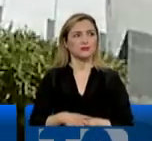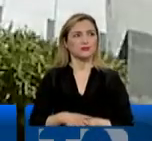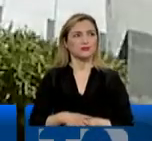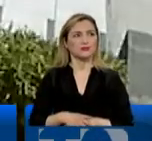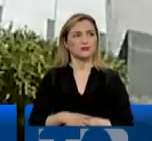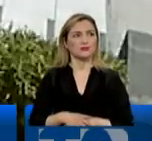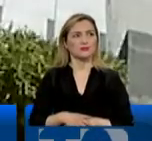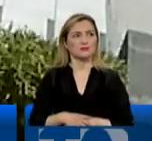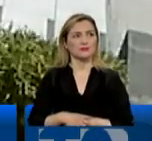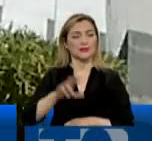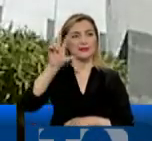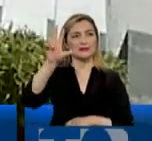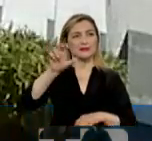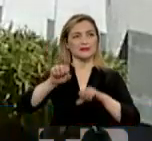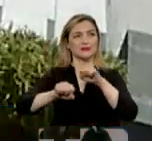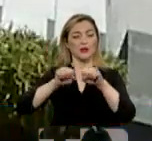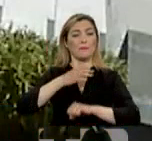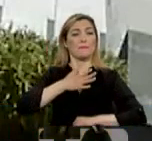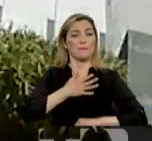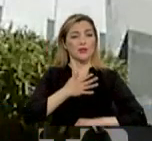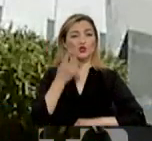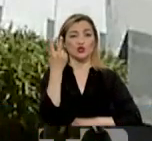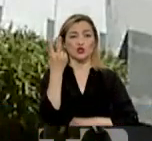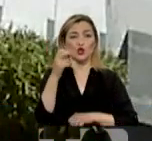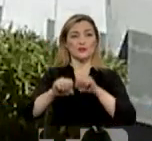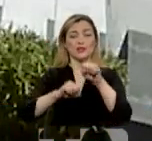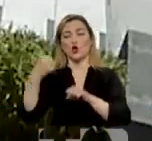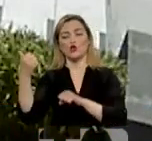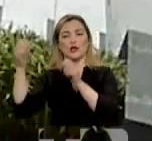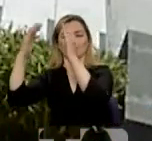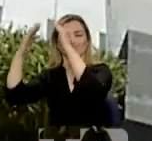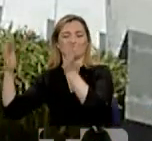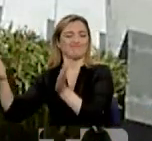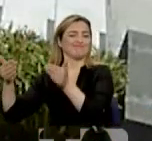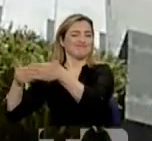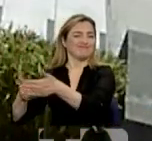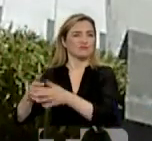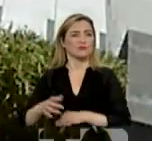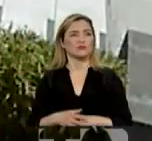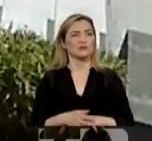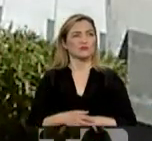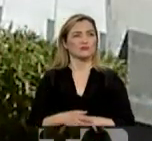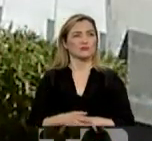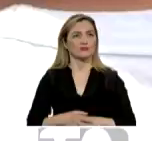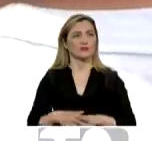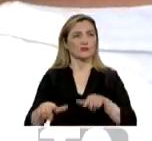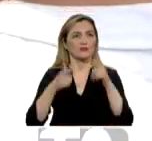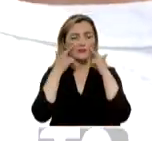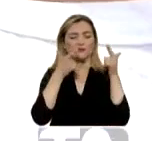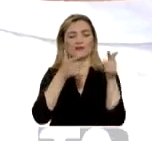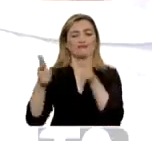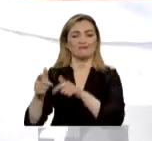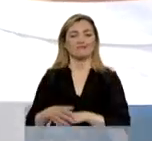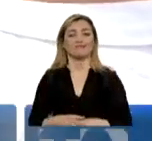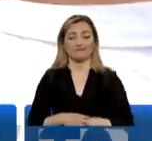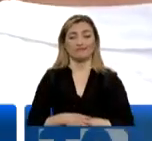se sustrajeron tres bicicletas mías y dos bicicletas de un vecino. Según los afectados, los delincuentes tenían vigilado el lugar.